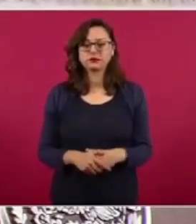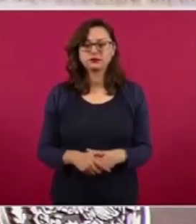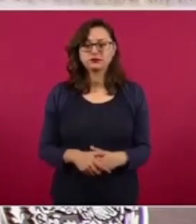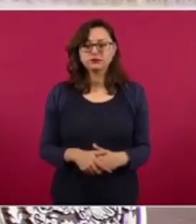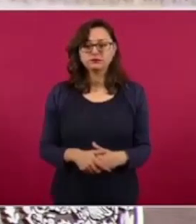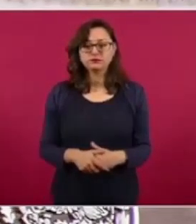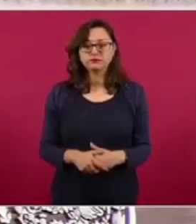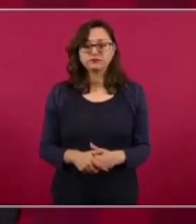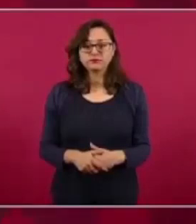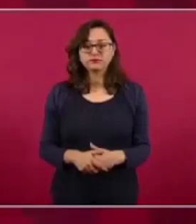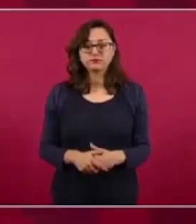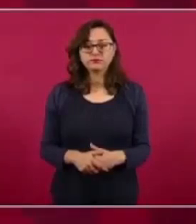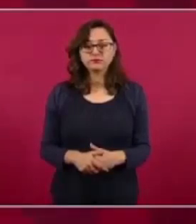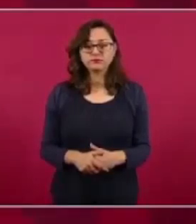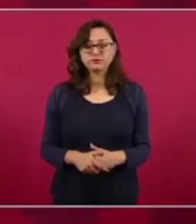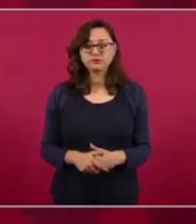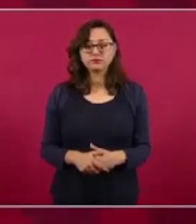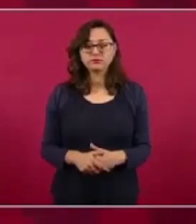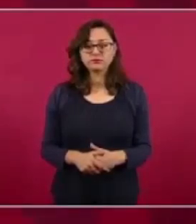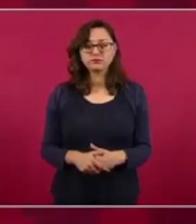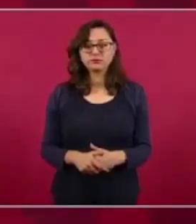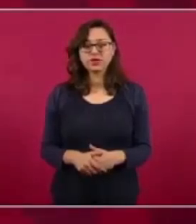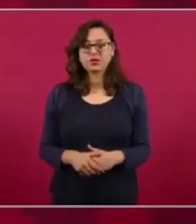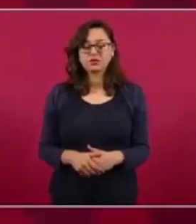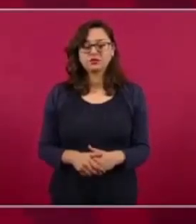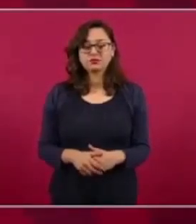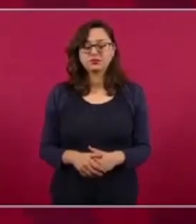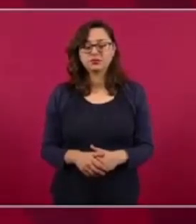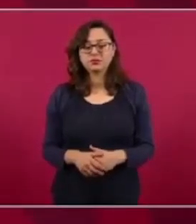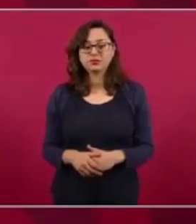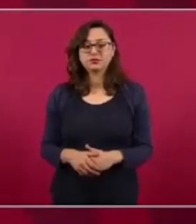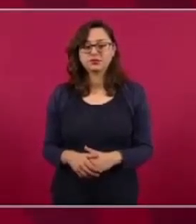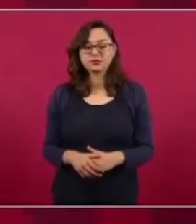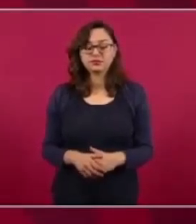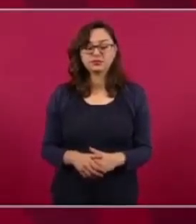para que les digan cómo peinarse y